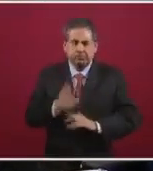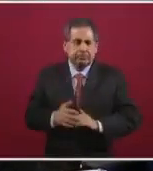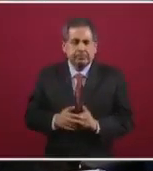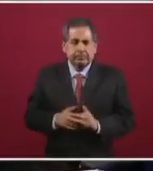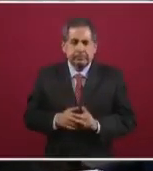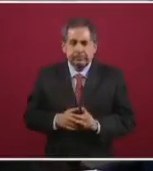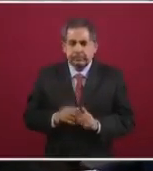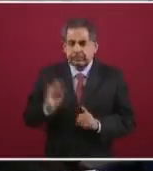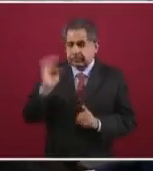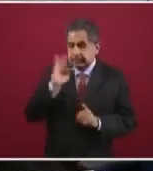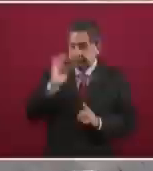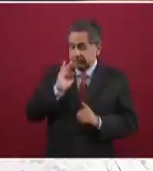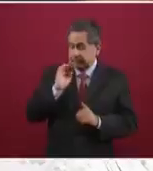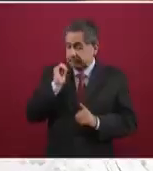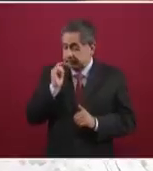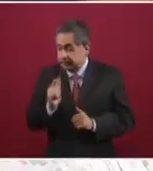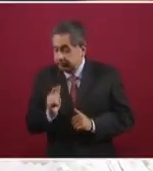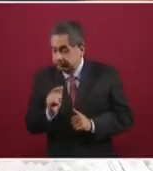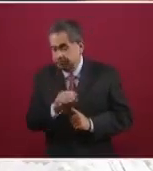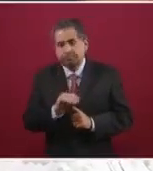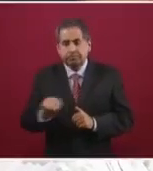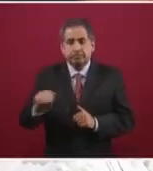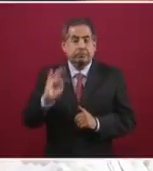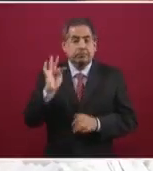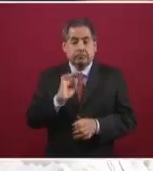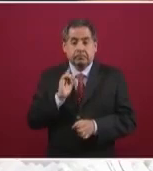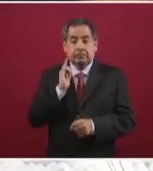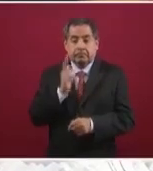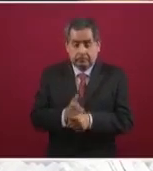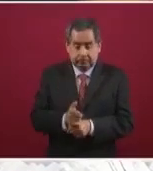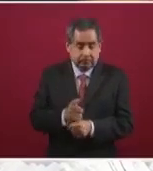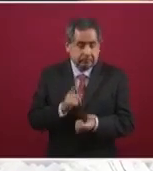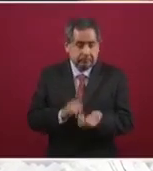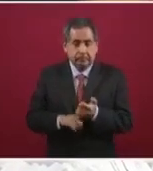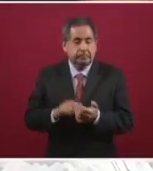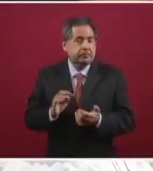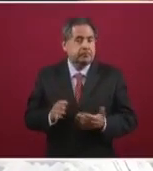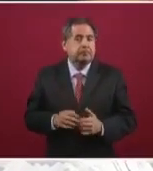Simplemente si hay algún indicio. En el caso de que ya se tenga